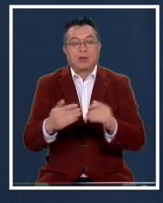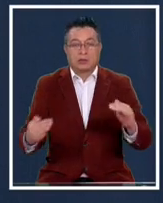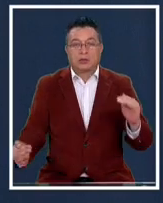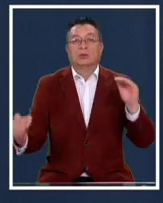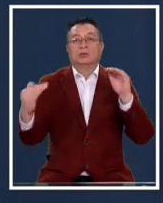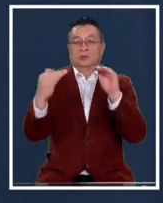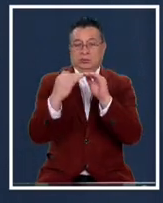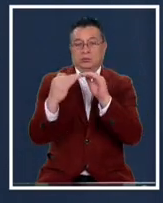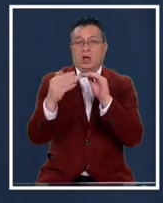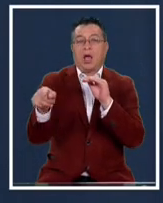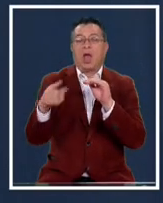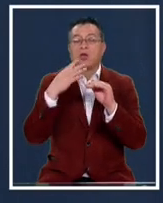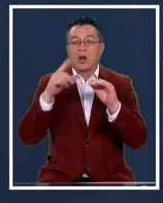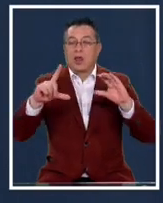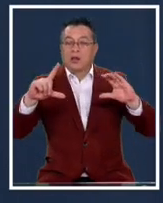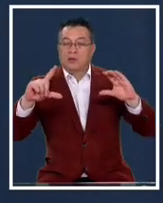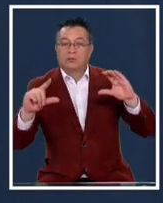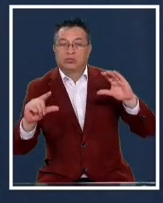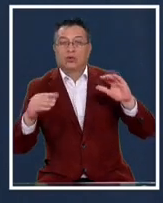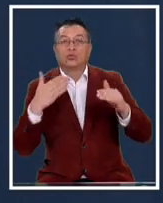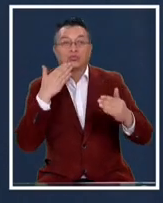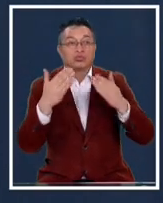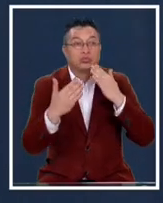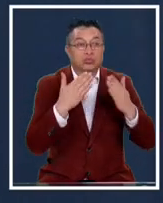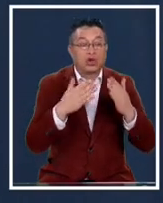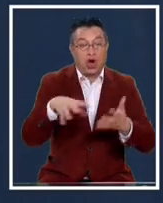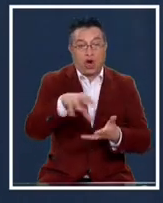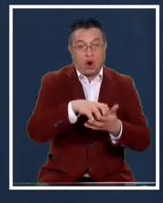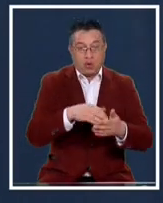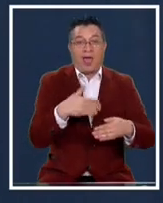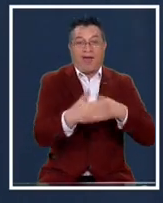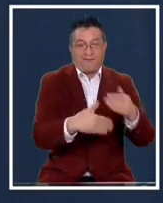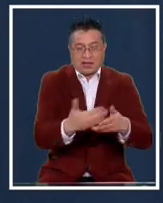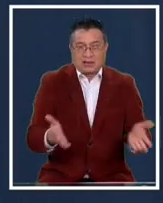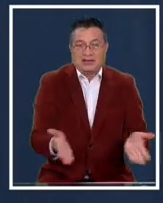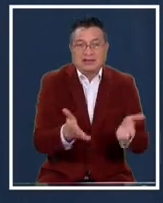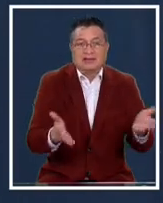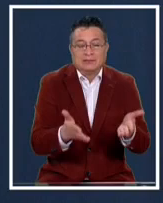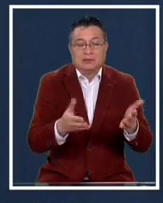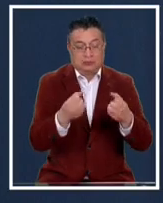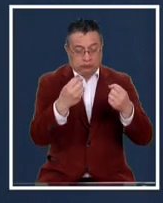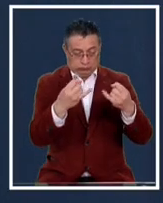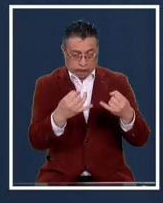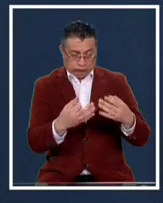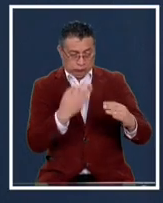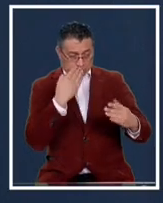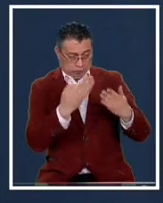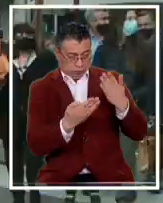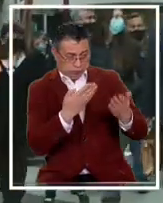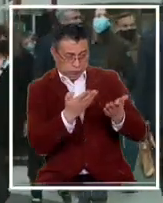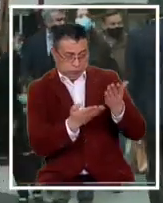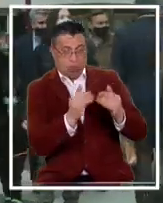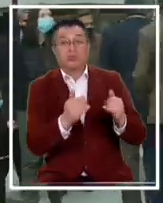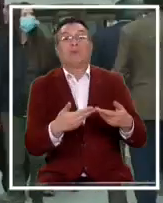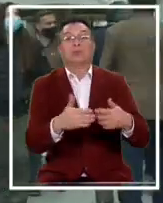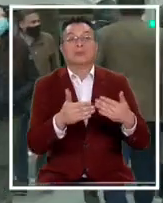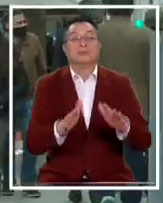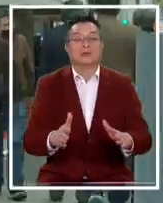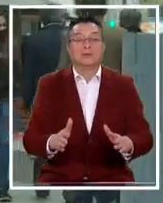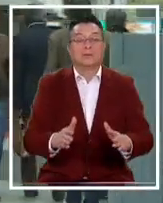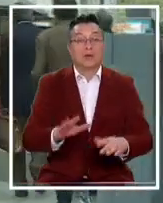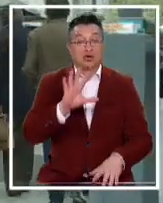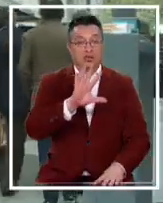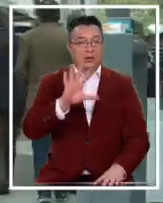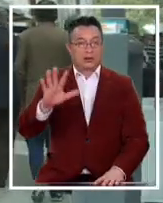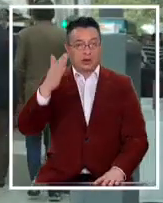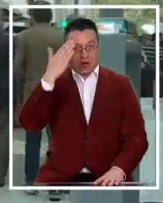también con la disminución de contagios y la posibilidad de que las comunas vayan avanzando, dado sus indicadores sanitarios. Una apertura tras